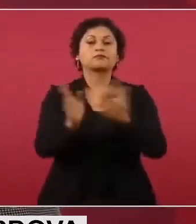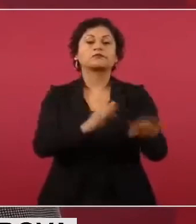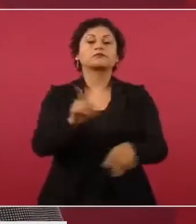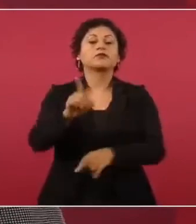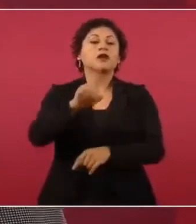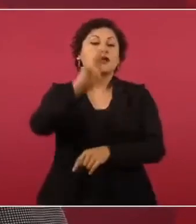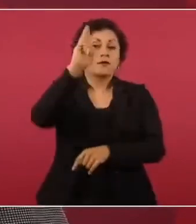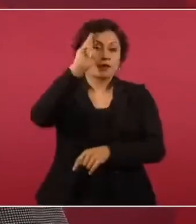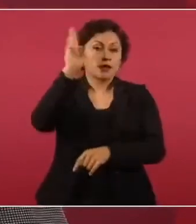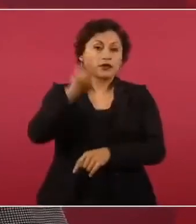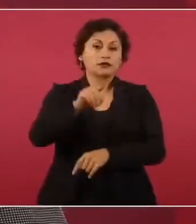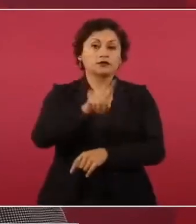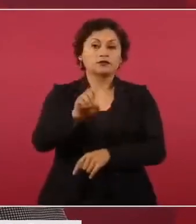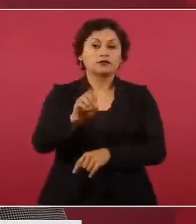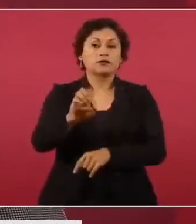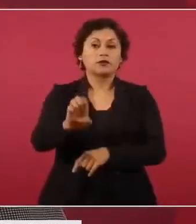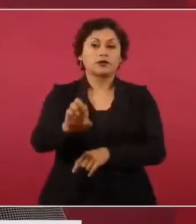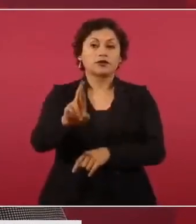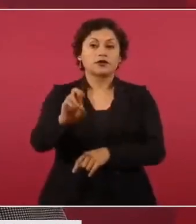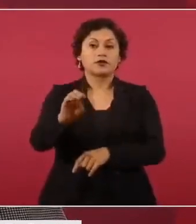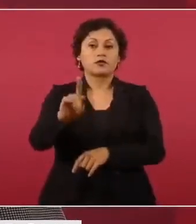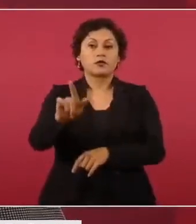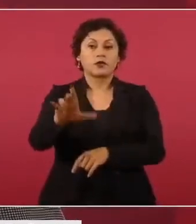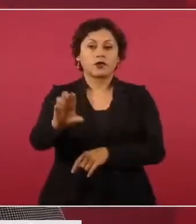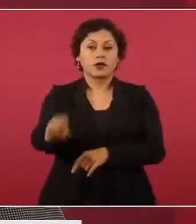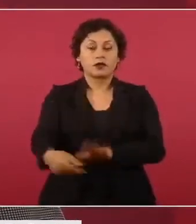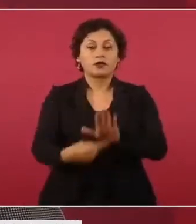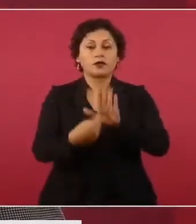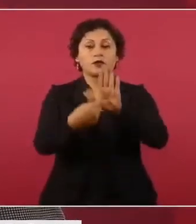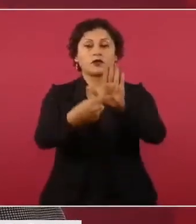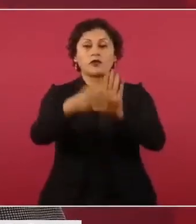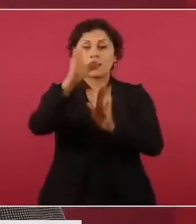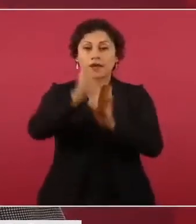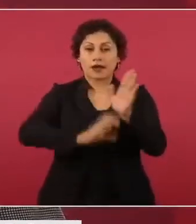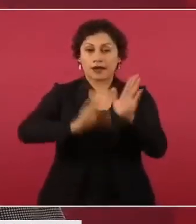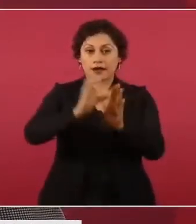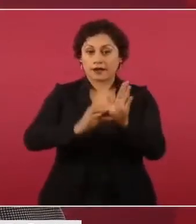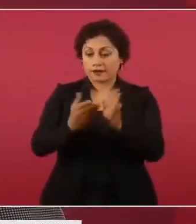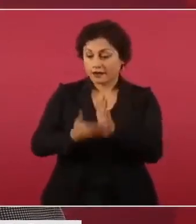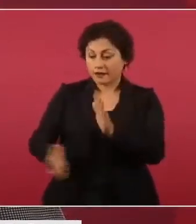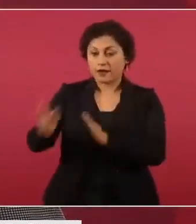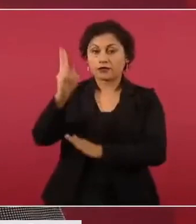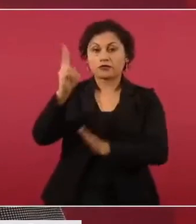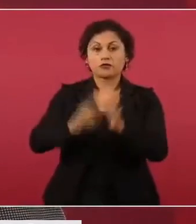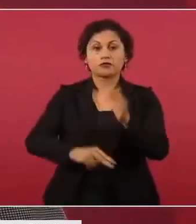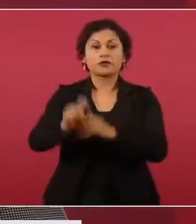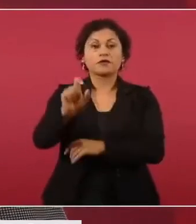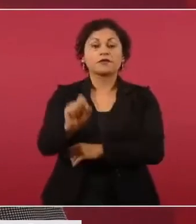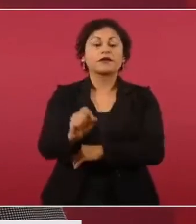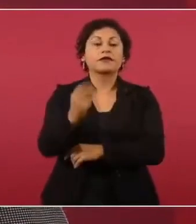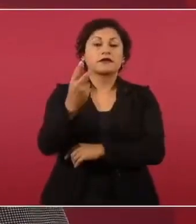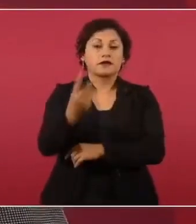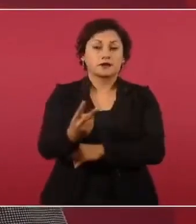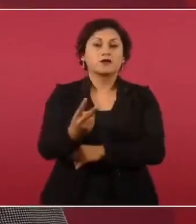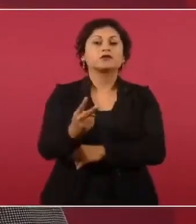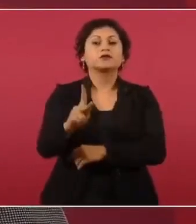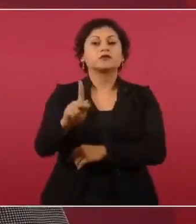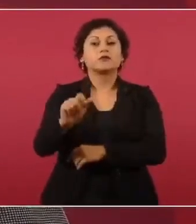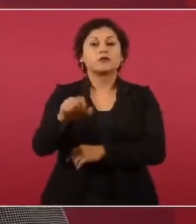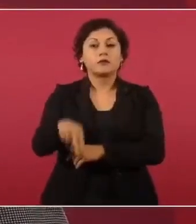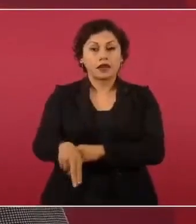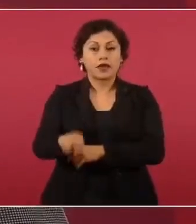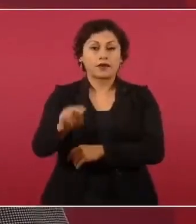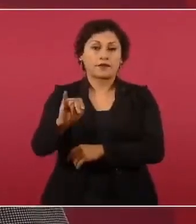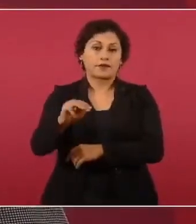presentará el calendario 2022, lo que falta del plan de salud INS-Bienestar, y asimismo